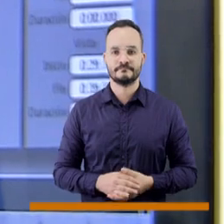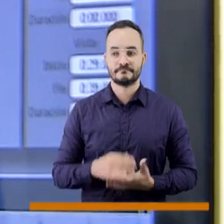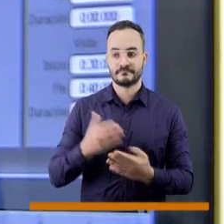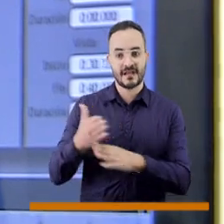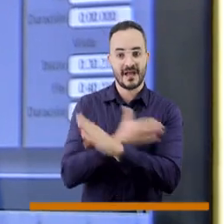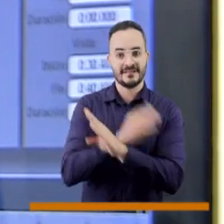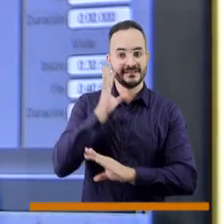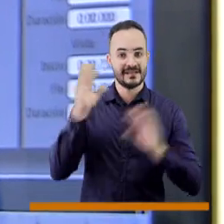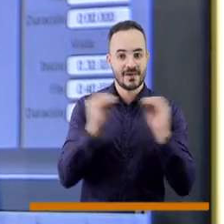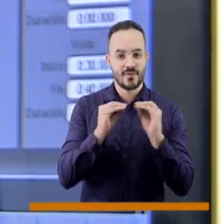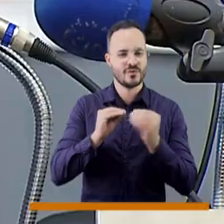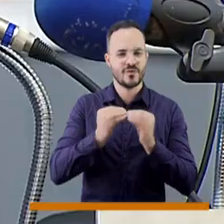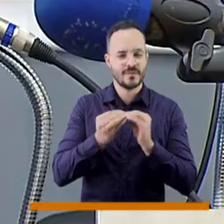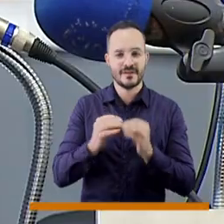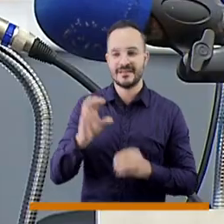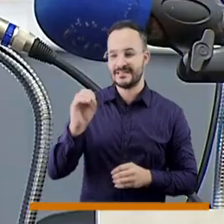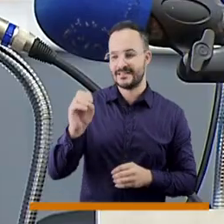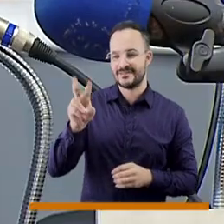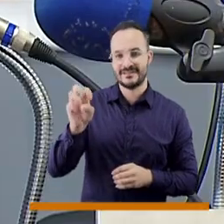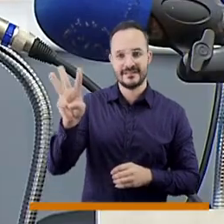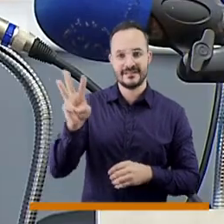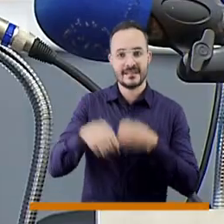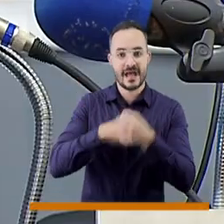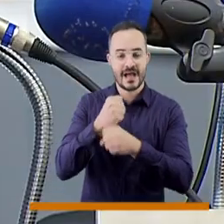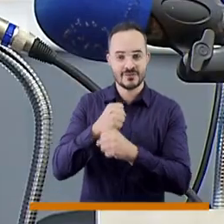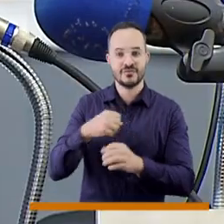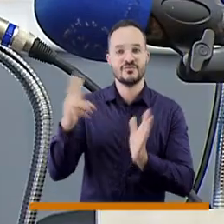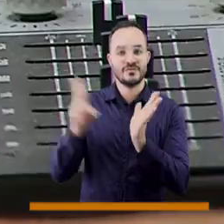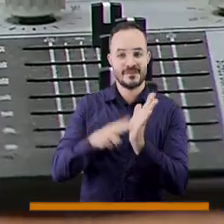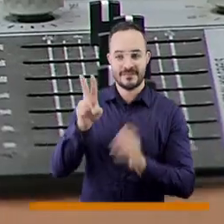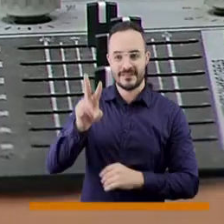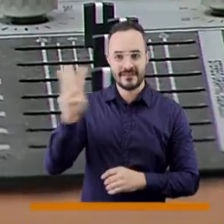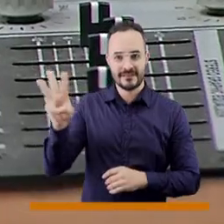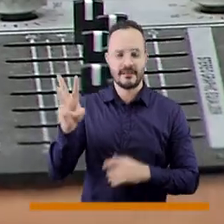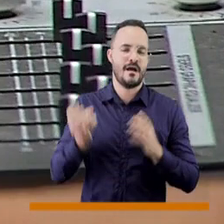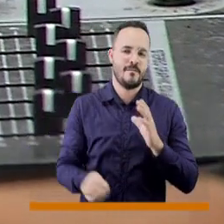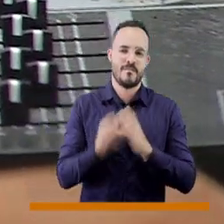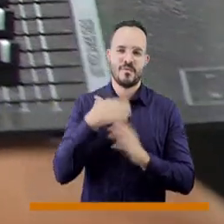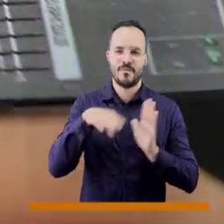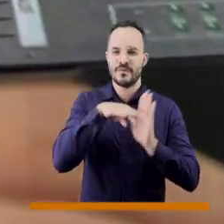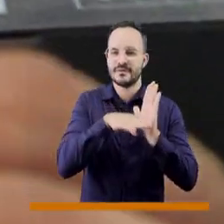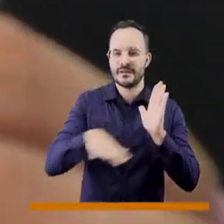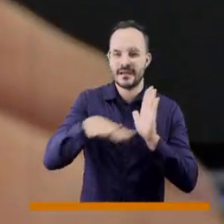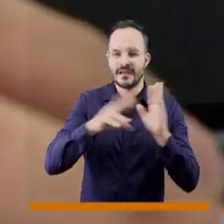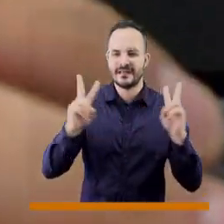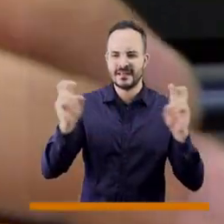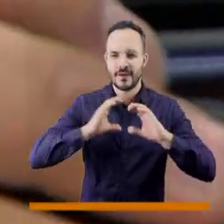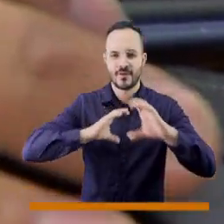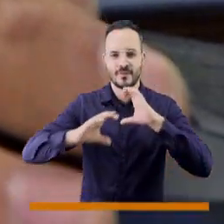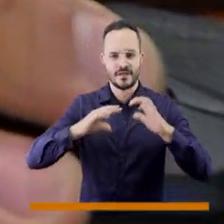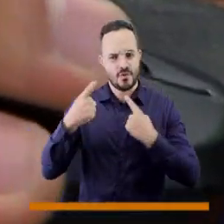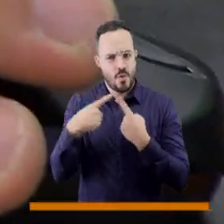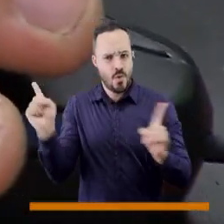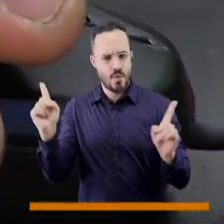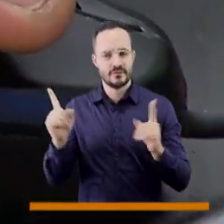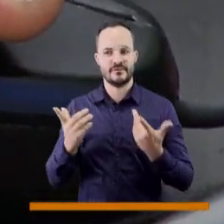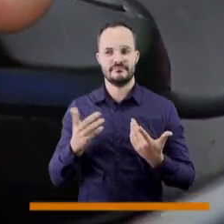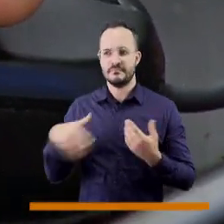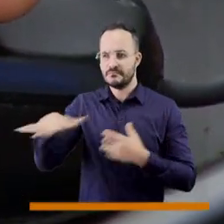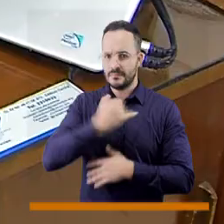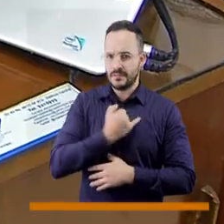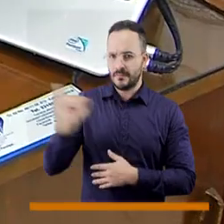Gracias al acuerdo del Consejo de Medellín 073 de 2023, se crea la política pública de comunicación alternativa,